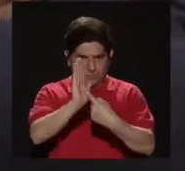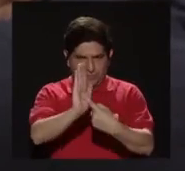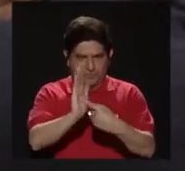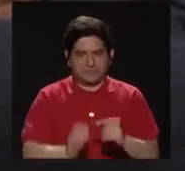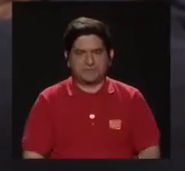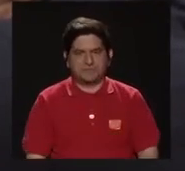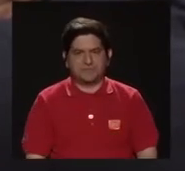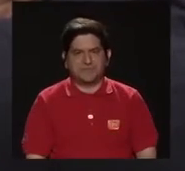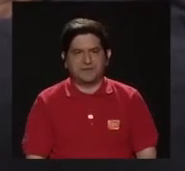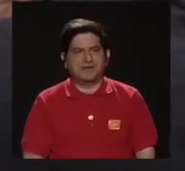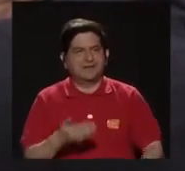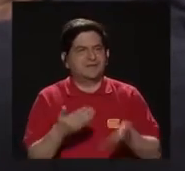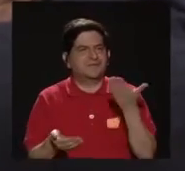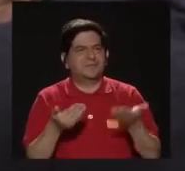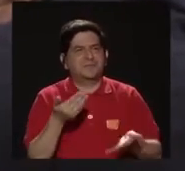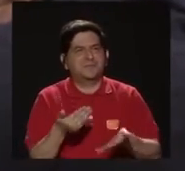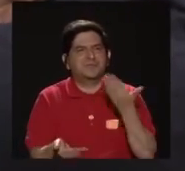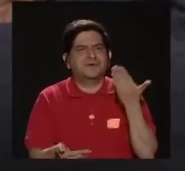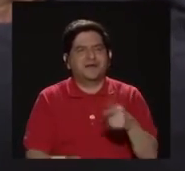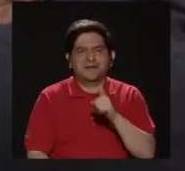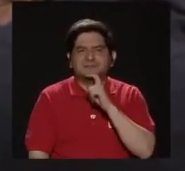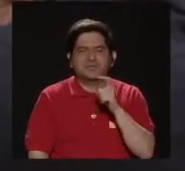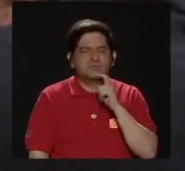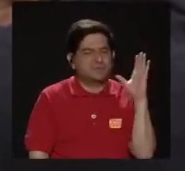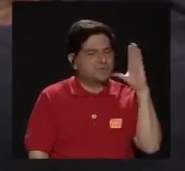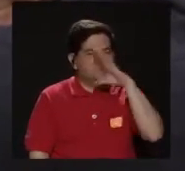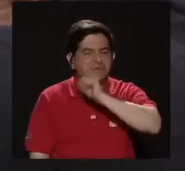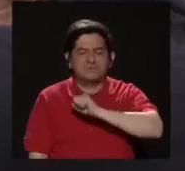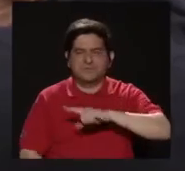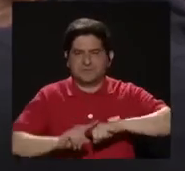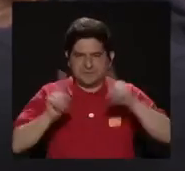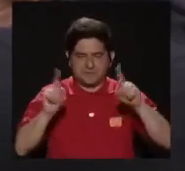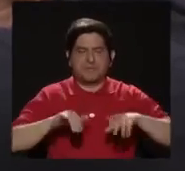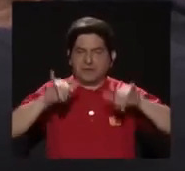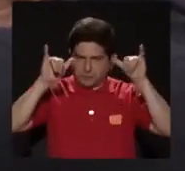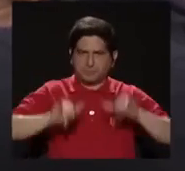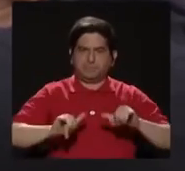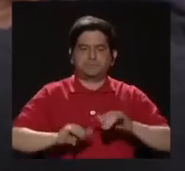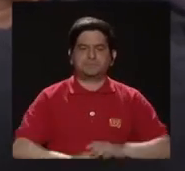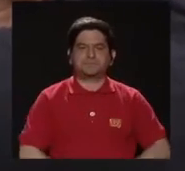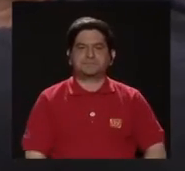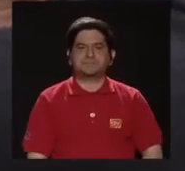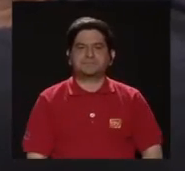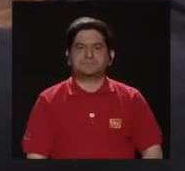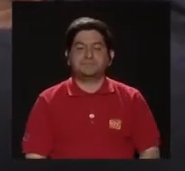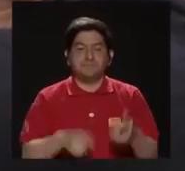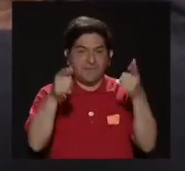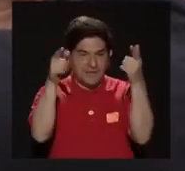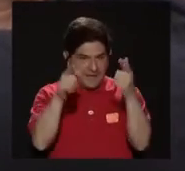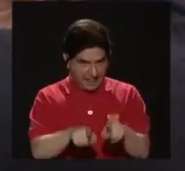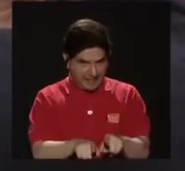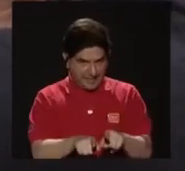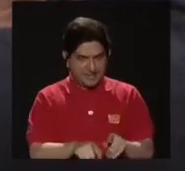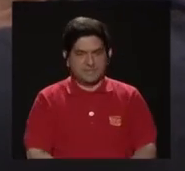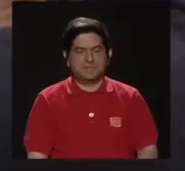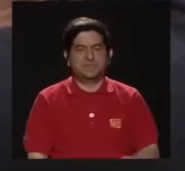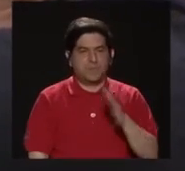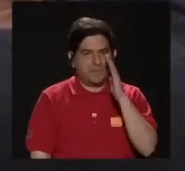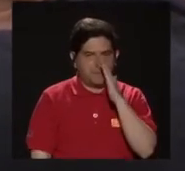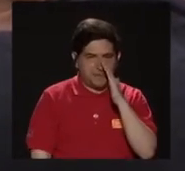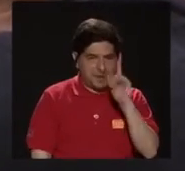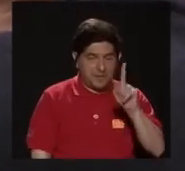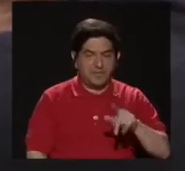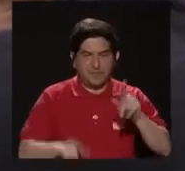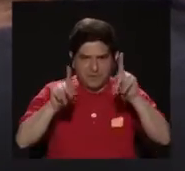elemento casi difícil de percibir, pero presente, el hecho de que la madre de uno de